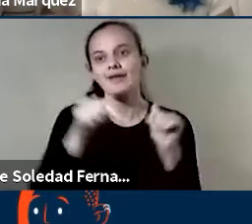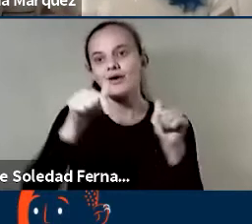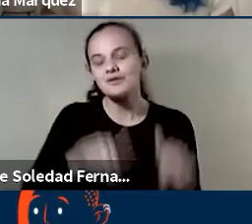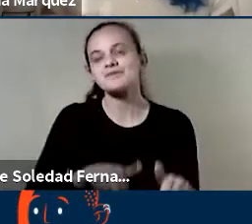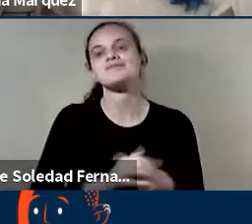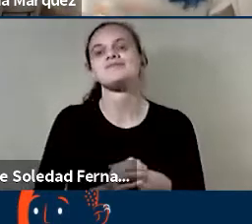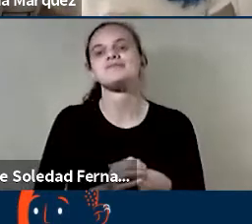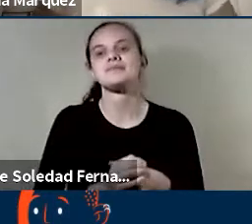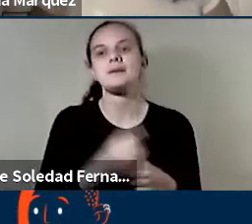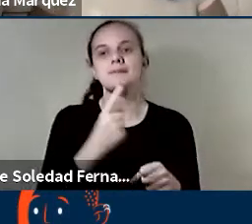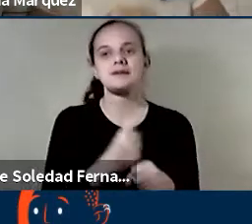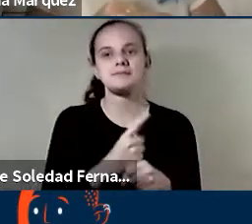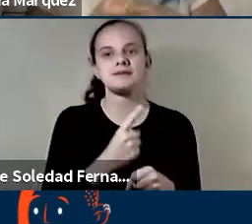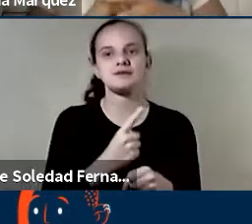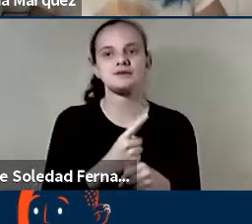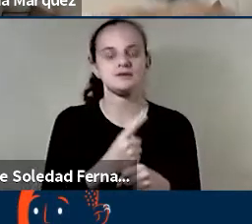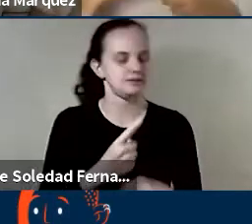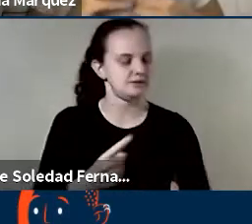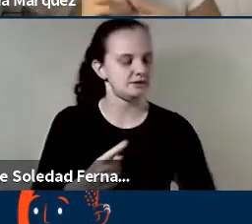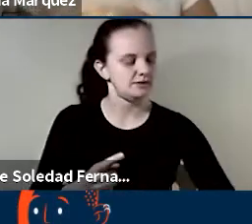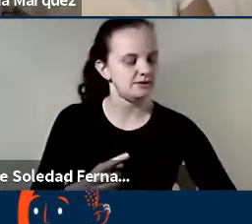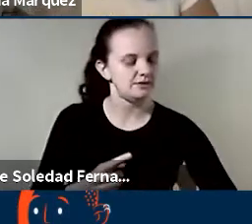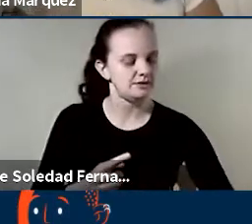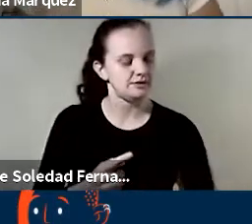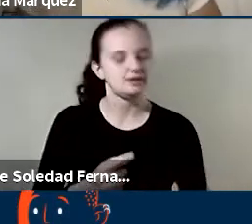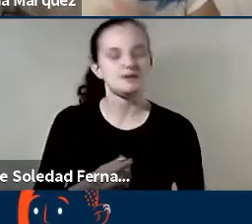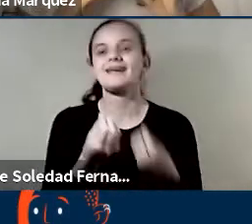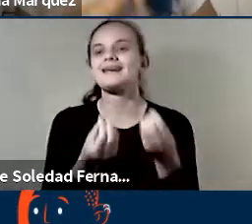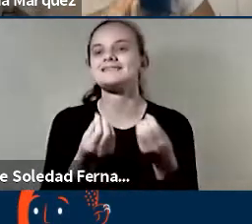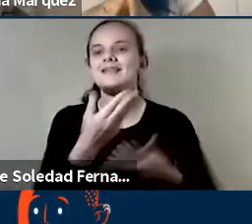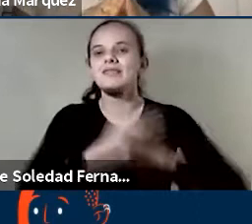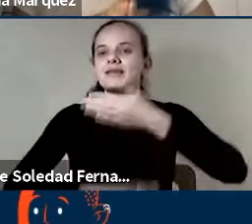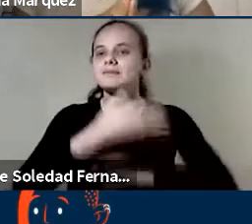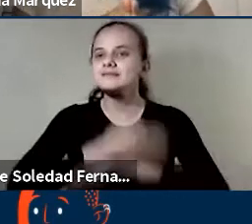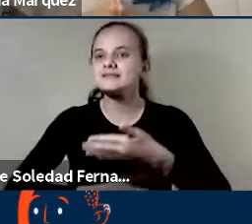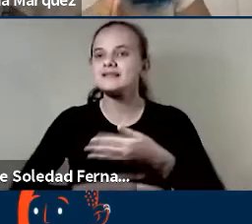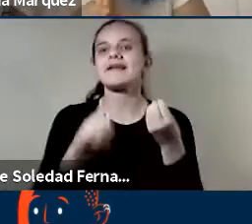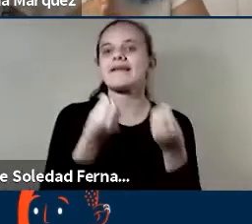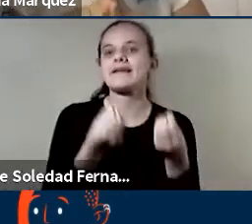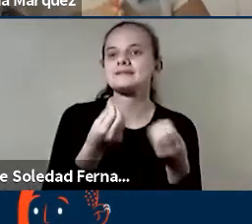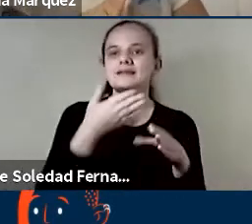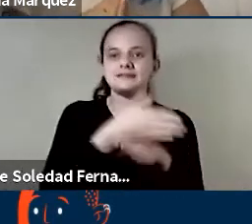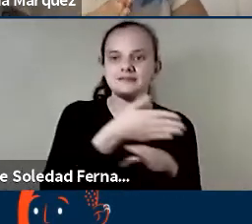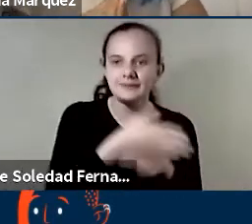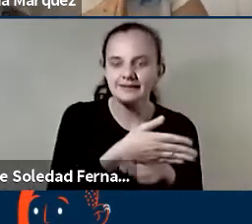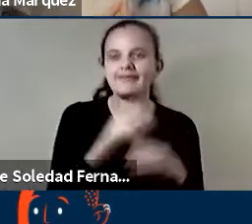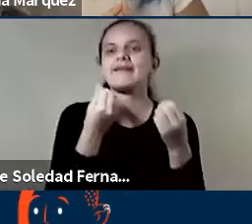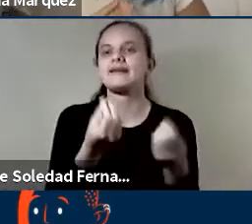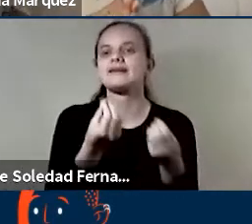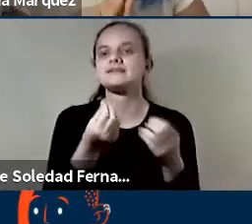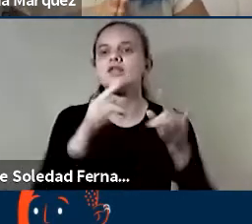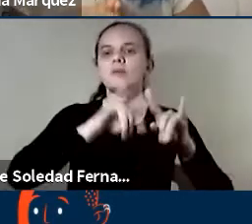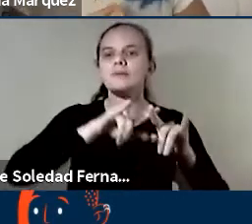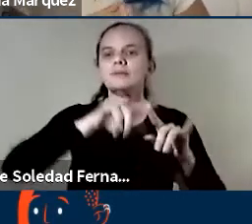preguntas. Entonces, ahora sí, la agenda de hoy. Lo primero que vamos a ver es qué es discapacidad, lo